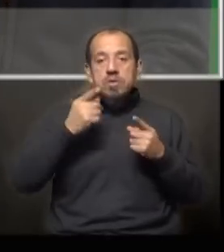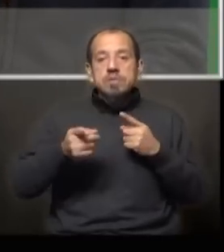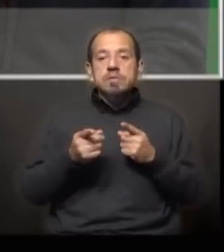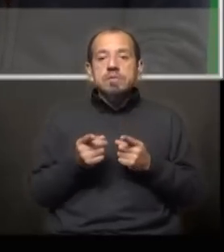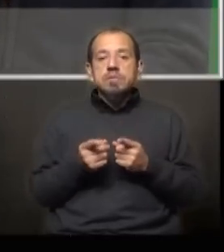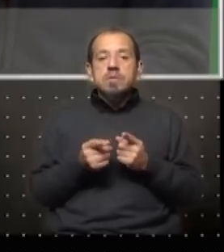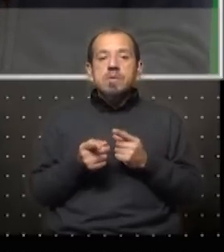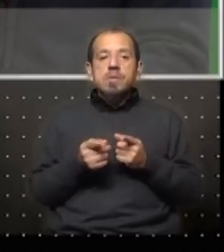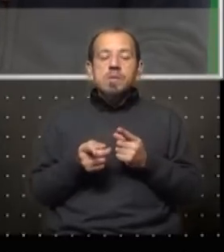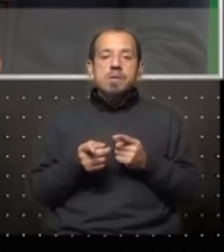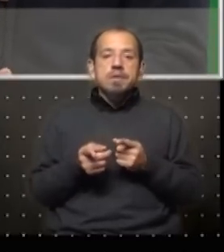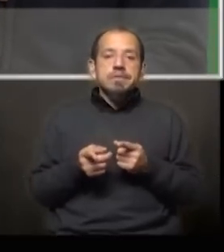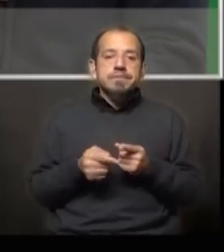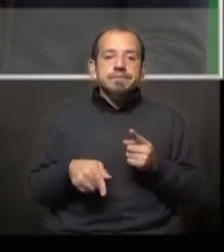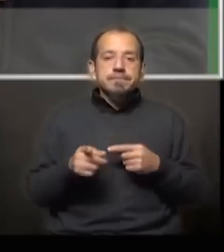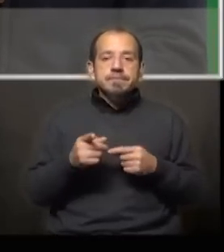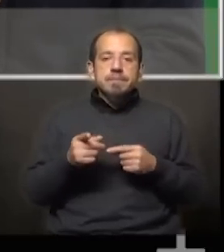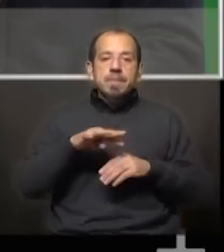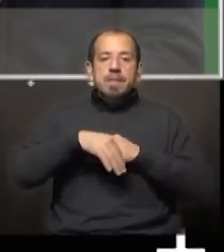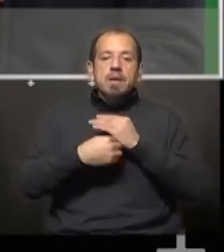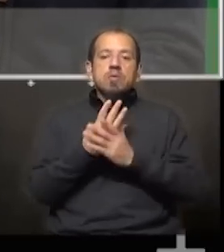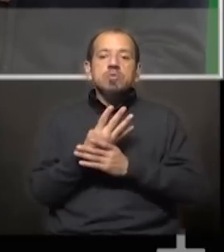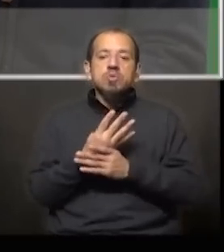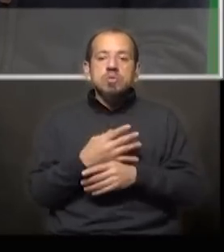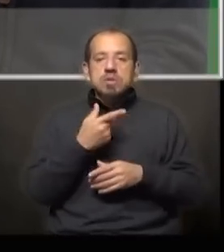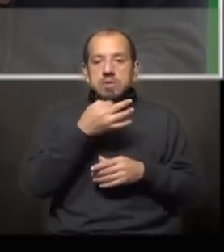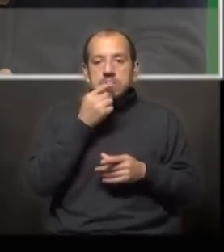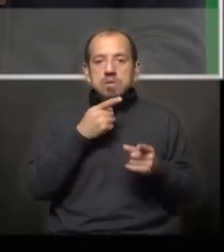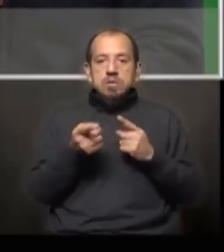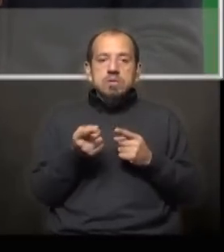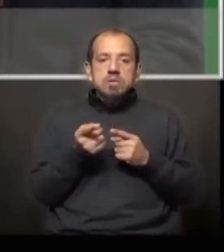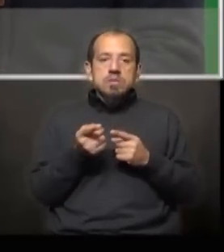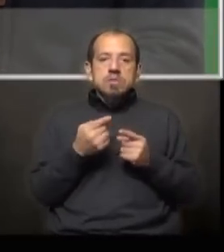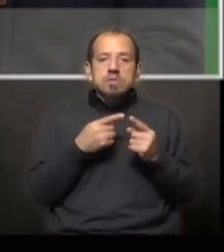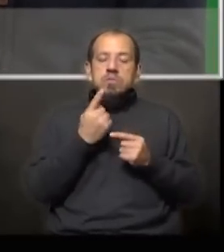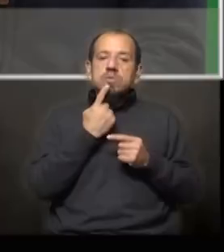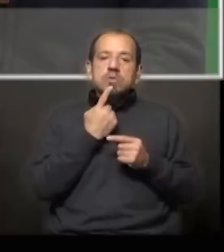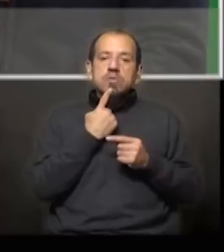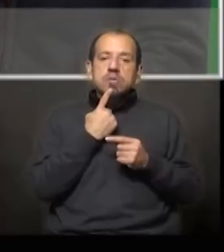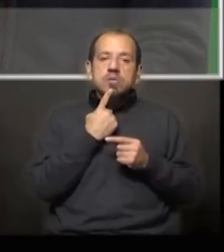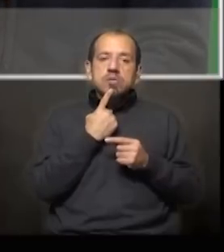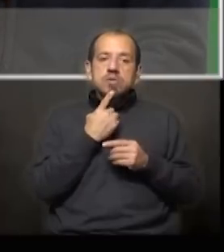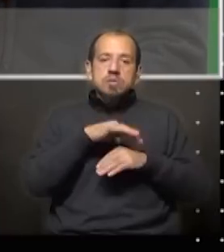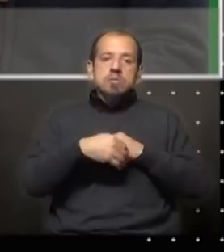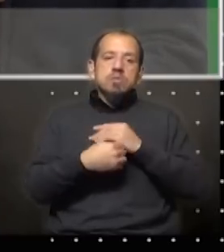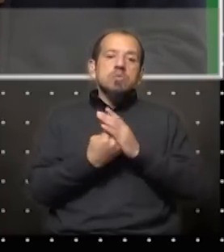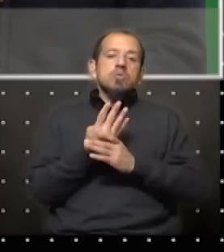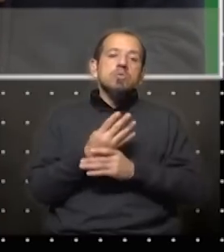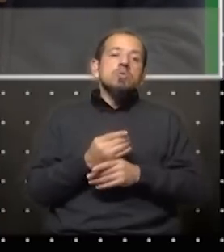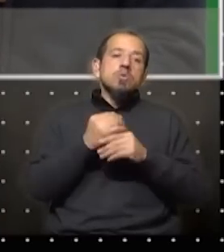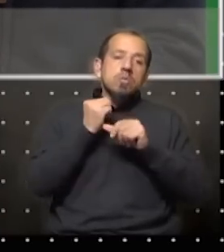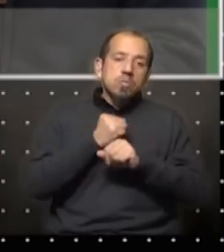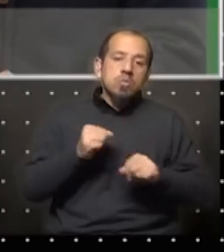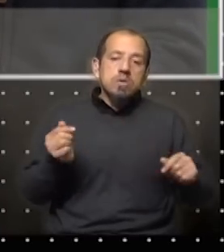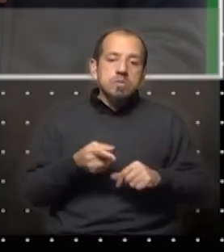dejar de ser miembro pleno del mercosur Qué significa que no vamos a participar más en las decisiones de política del mercosur que quizás tendríamos